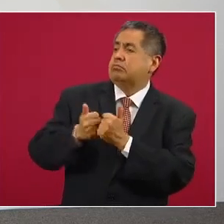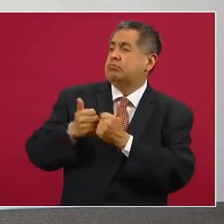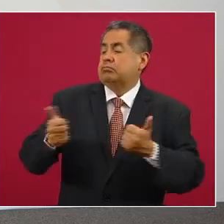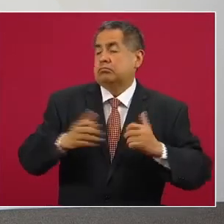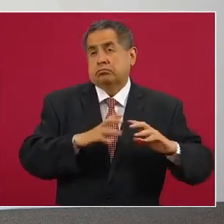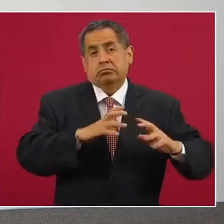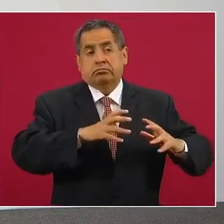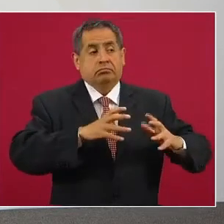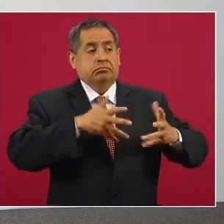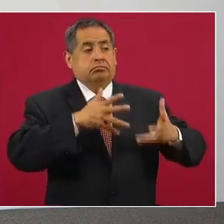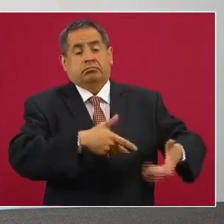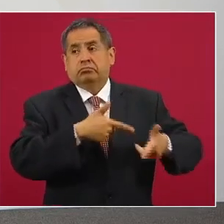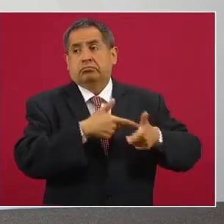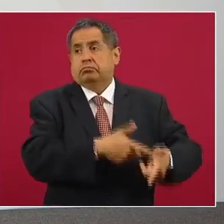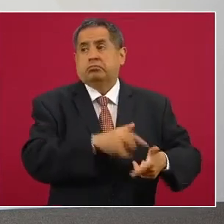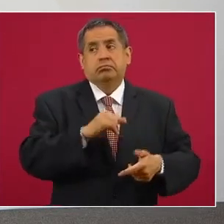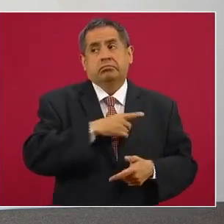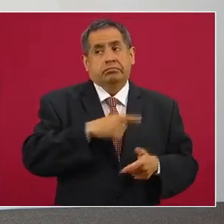para